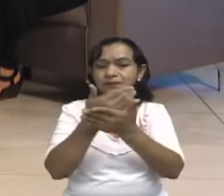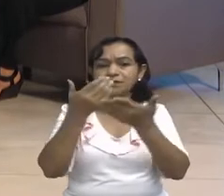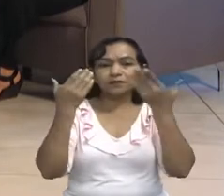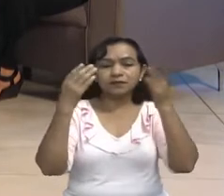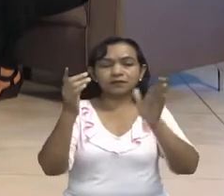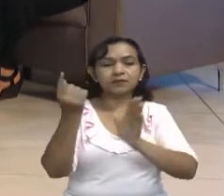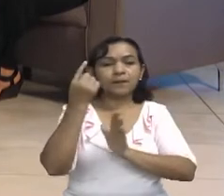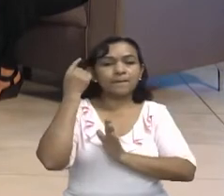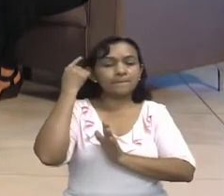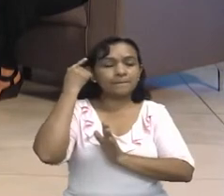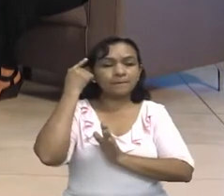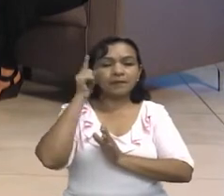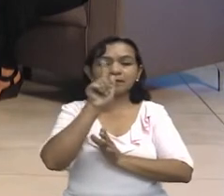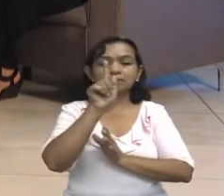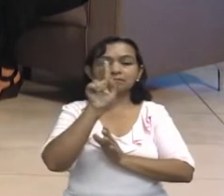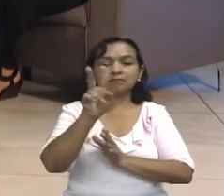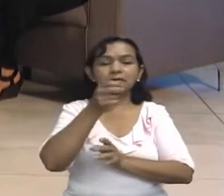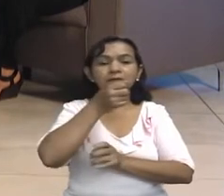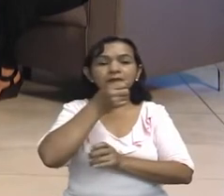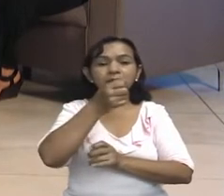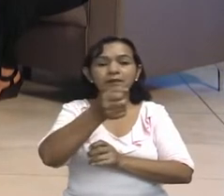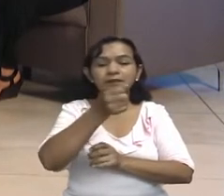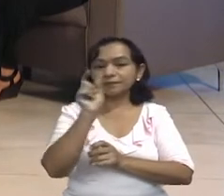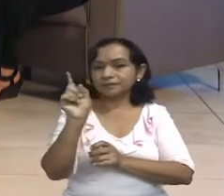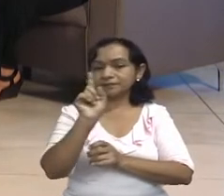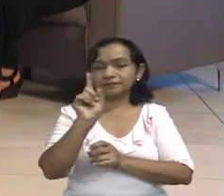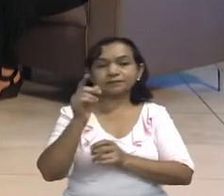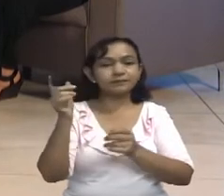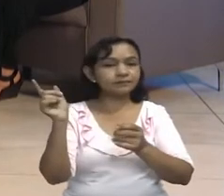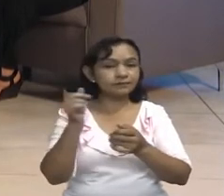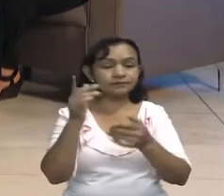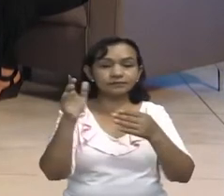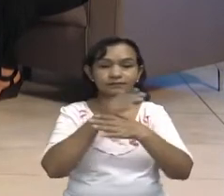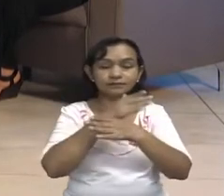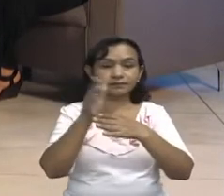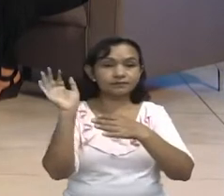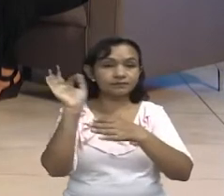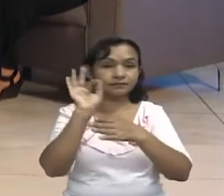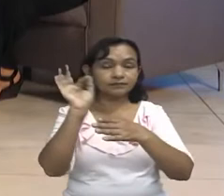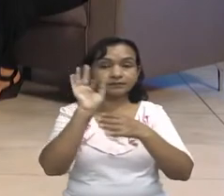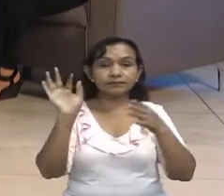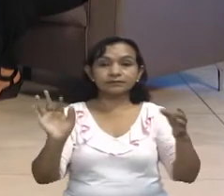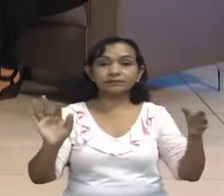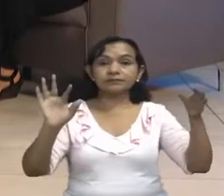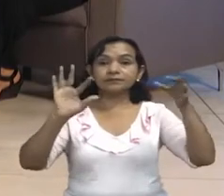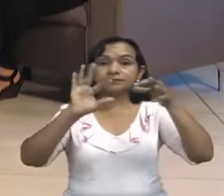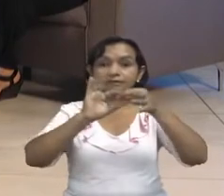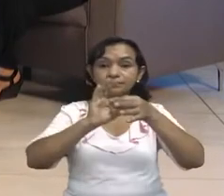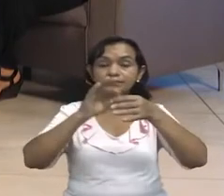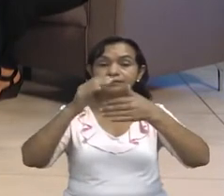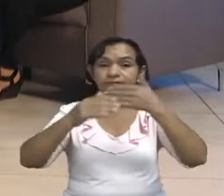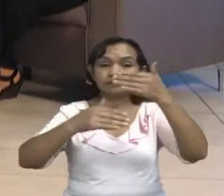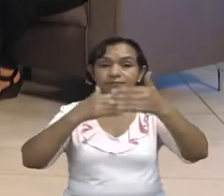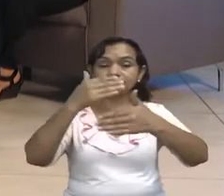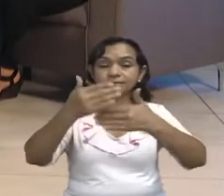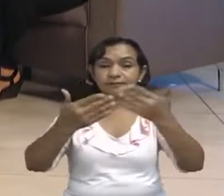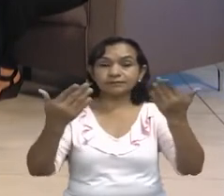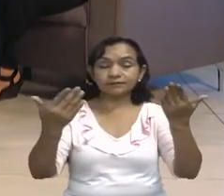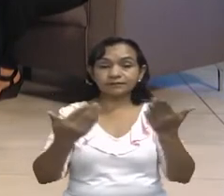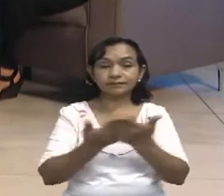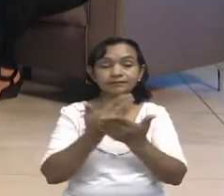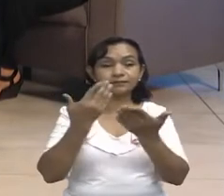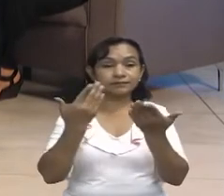pensar precisamente en televisión, en un medio tradicional, sino también integrarnos a ese proceso de avance. Claro.